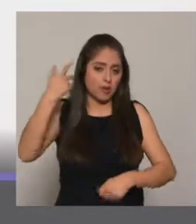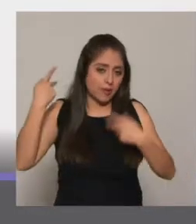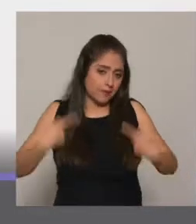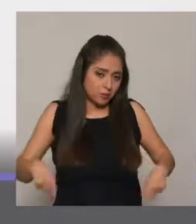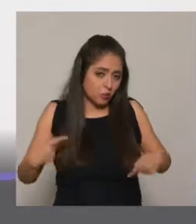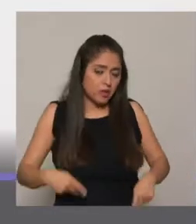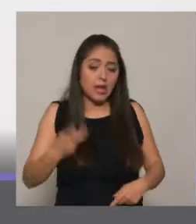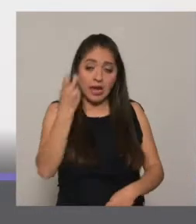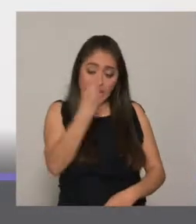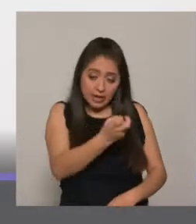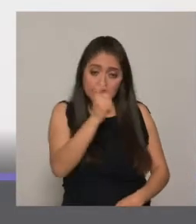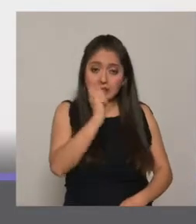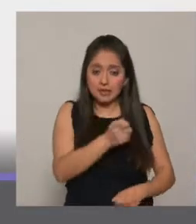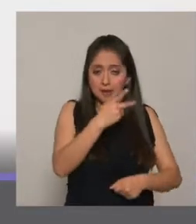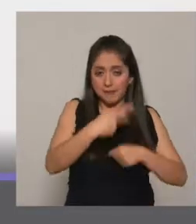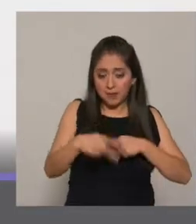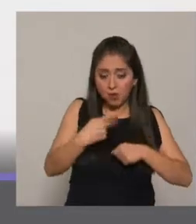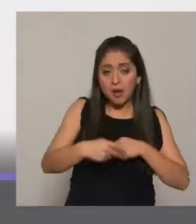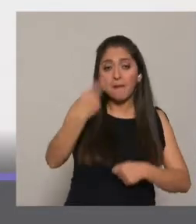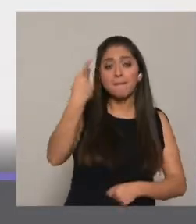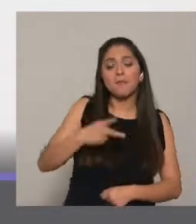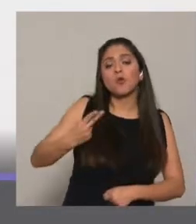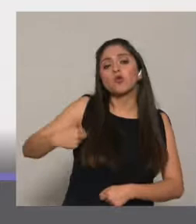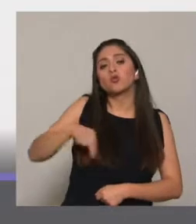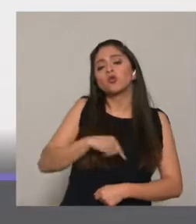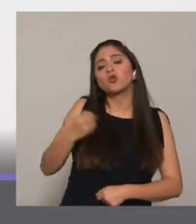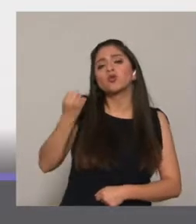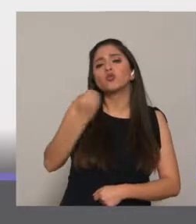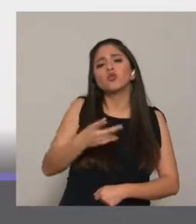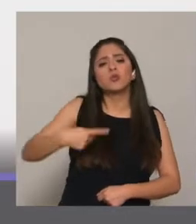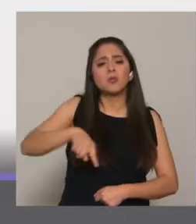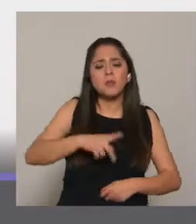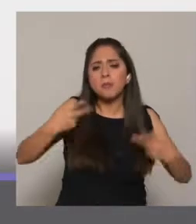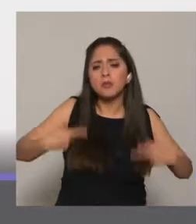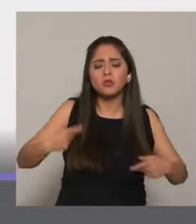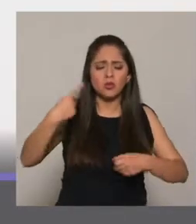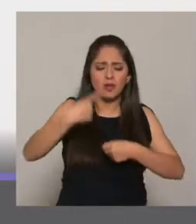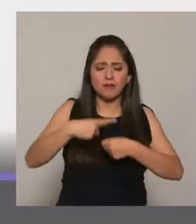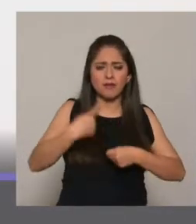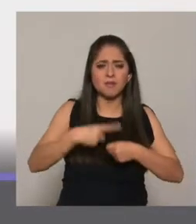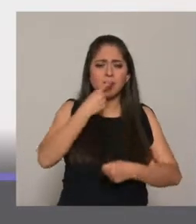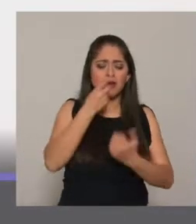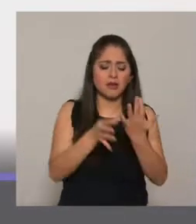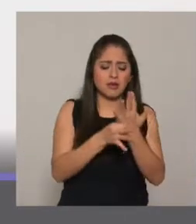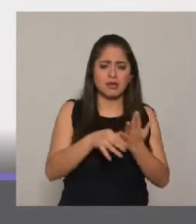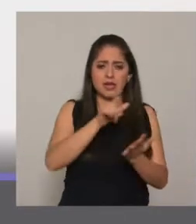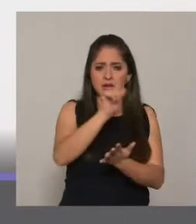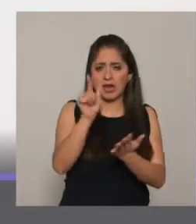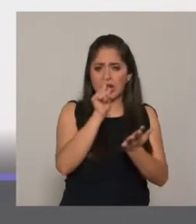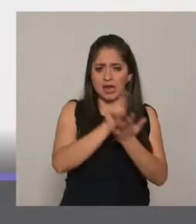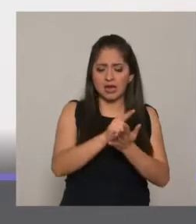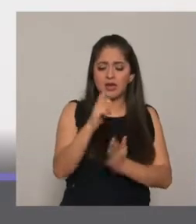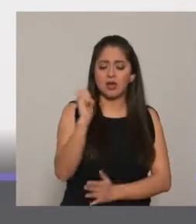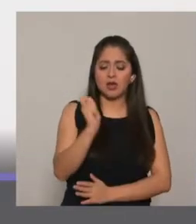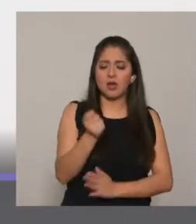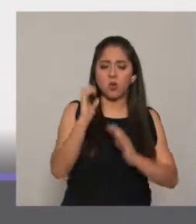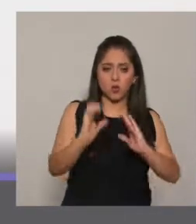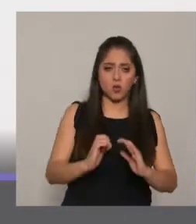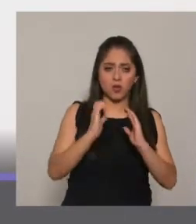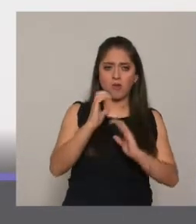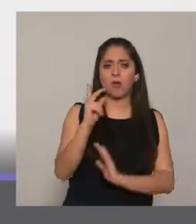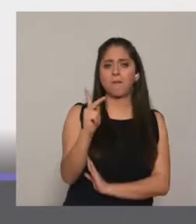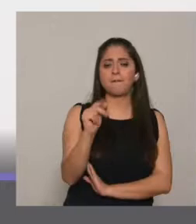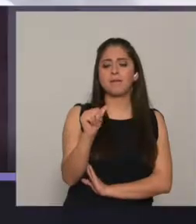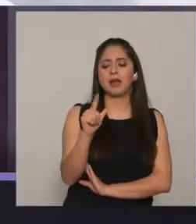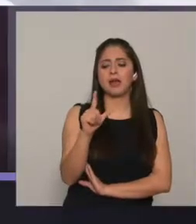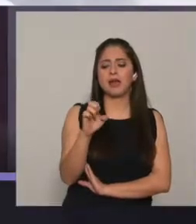estamos obligados a seguir proporcionándole al enfermo son lo que se llaman en la ley cuidados paliativos. Y entonces